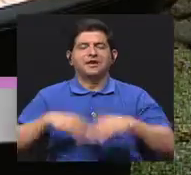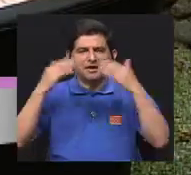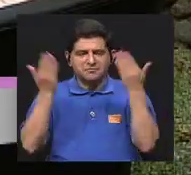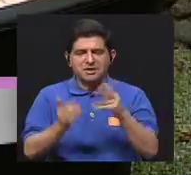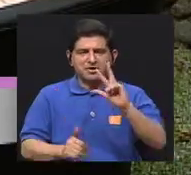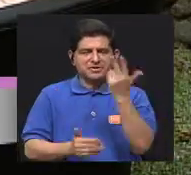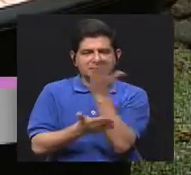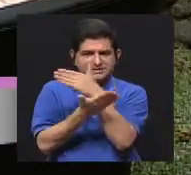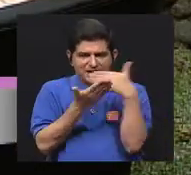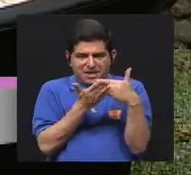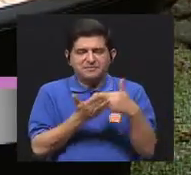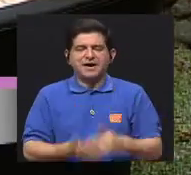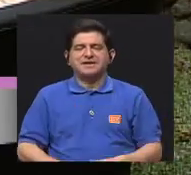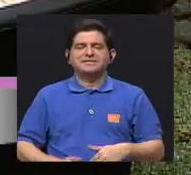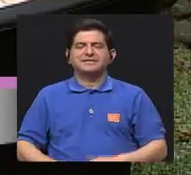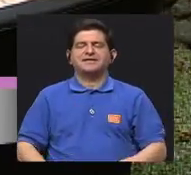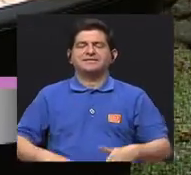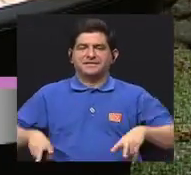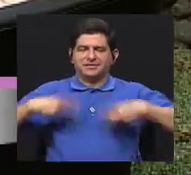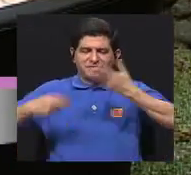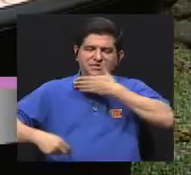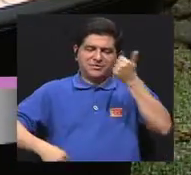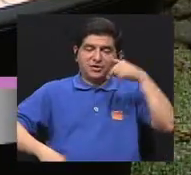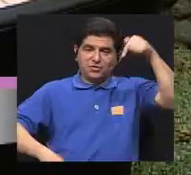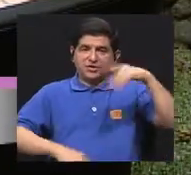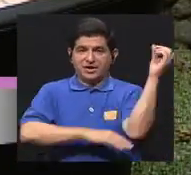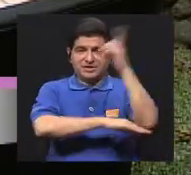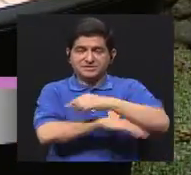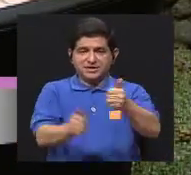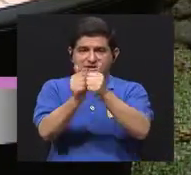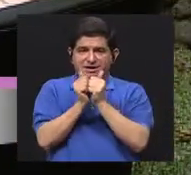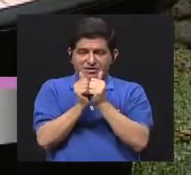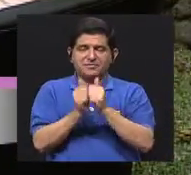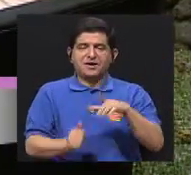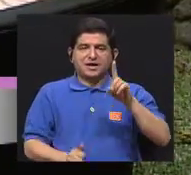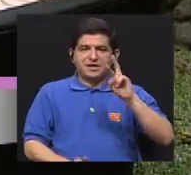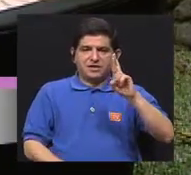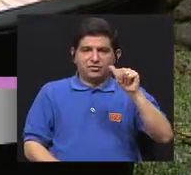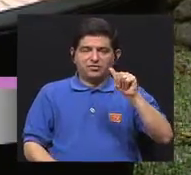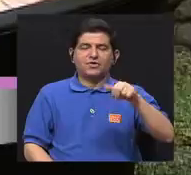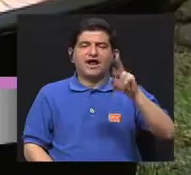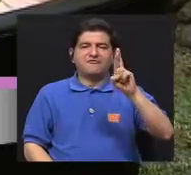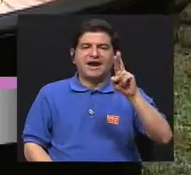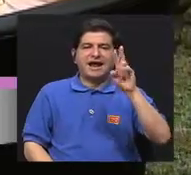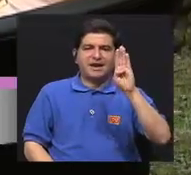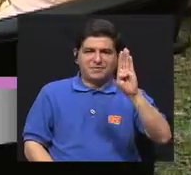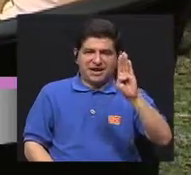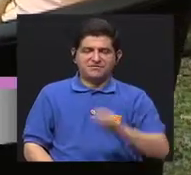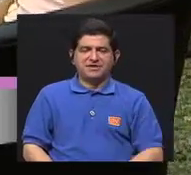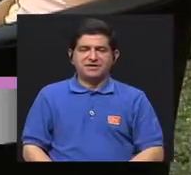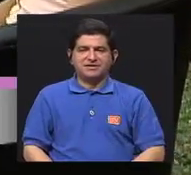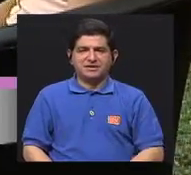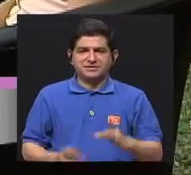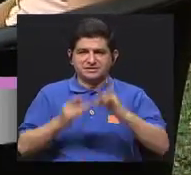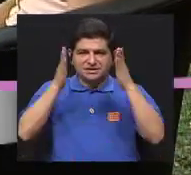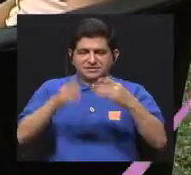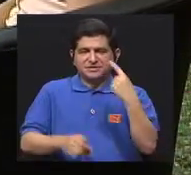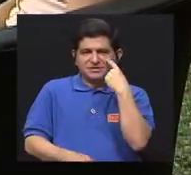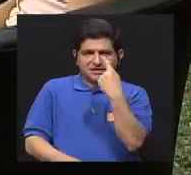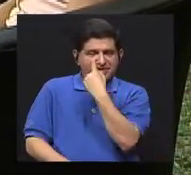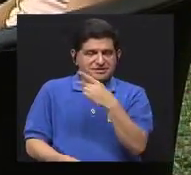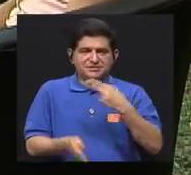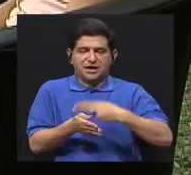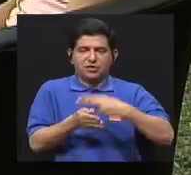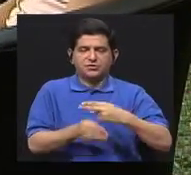Bienvenidos al tercer segmento de Vivir Mejor. El día de hoy me acompaña la doctora Raquel Benavides, oftalmóloga en el Hospital Calderón